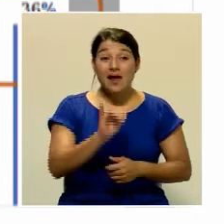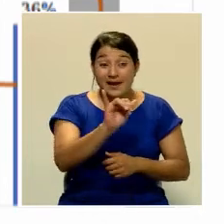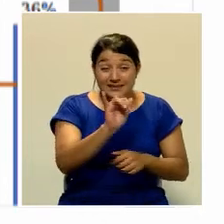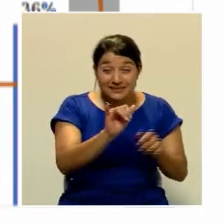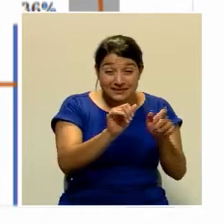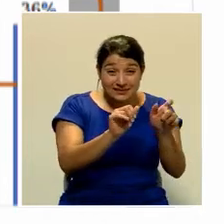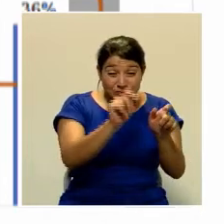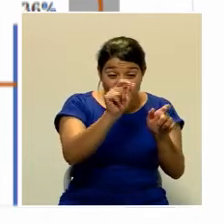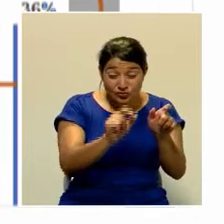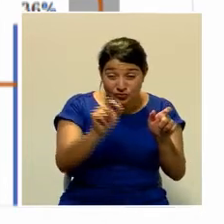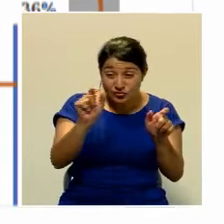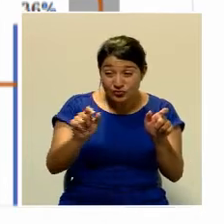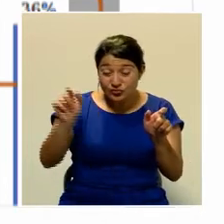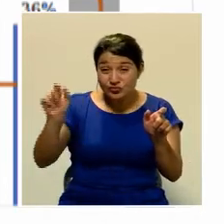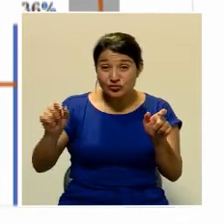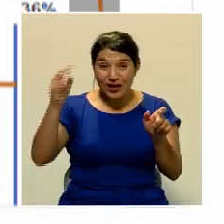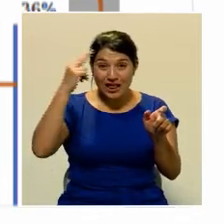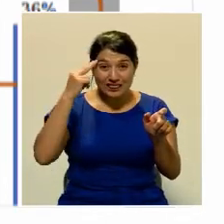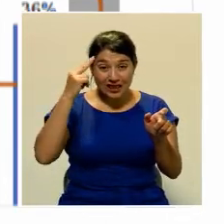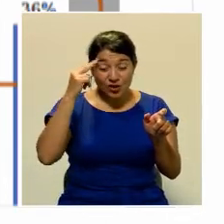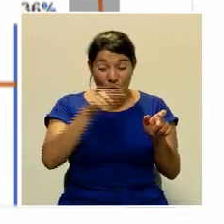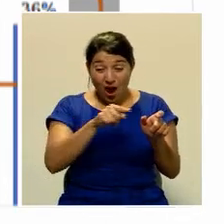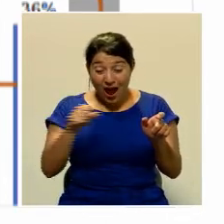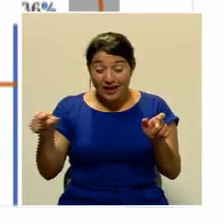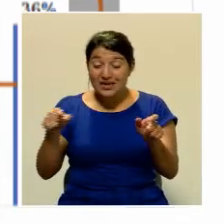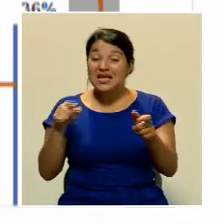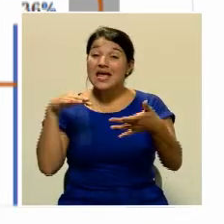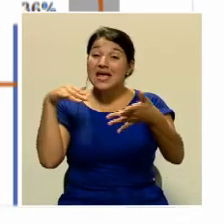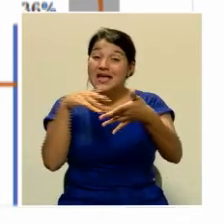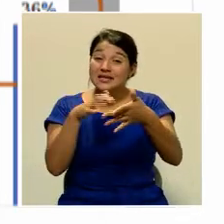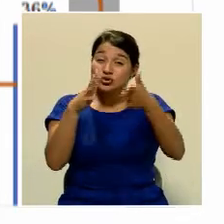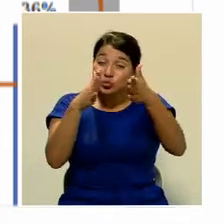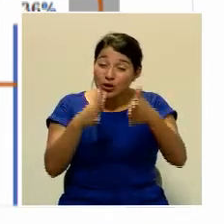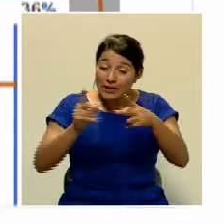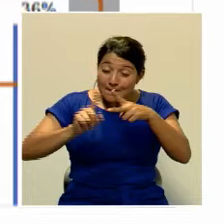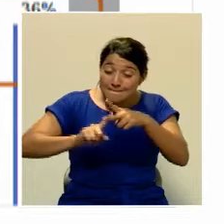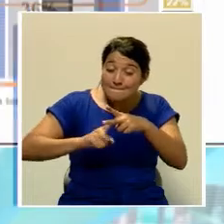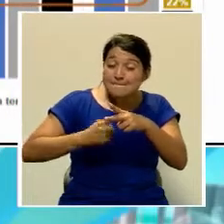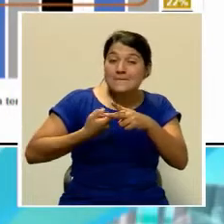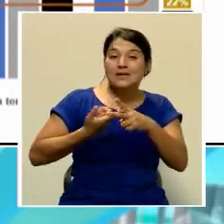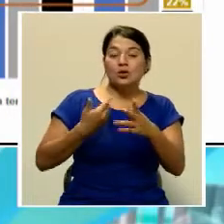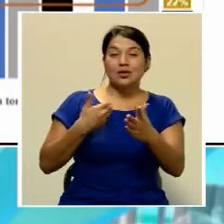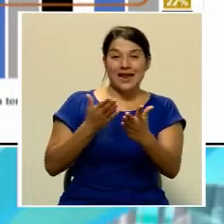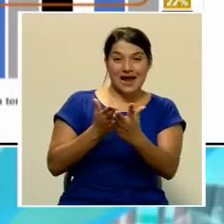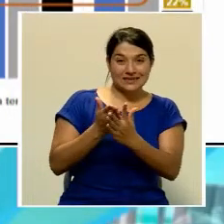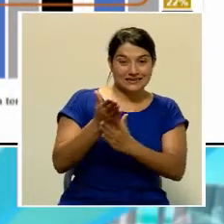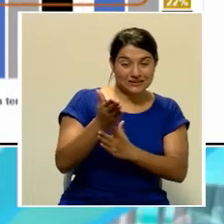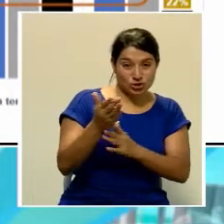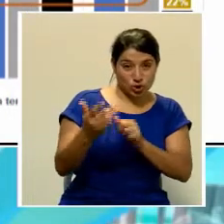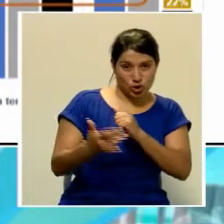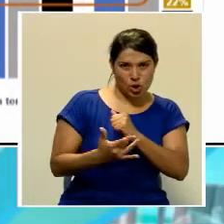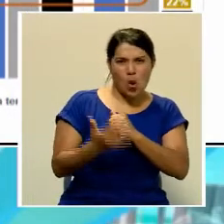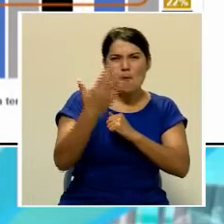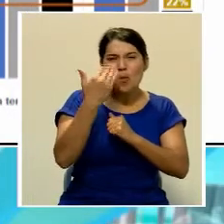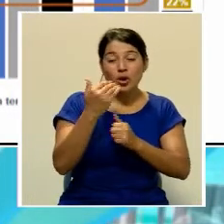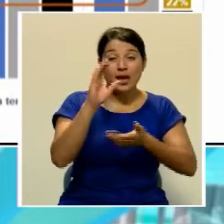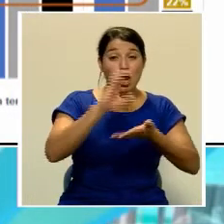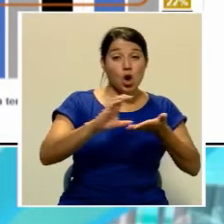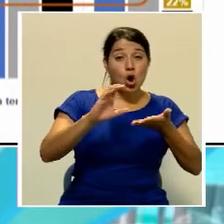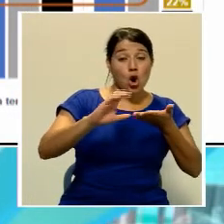regiones, algunos estudiantes estaban logrando acceder a la tecnología gracias a que los colegios o escuelas